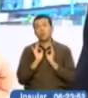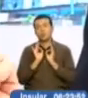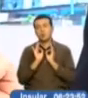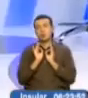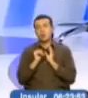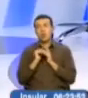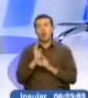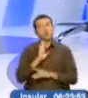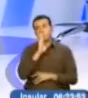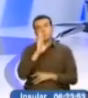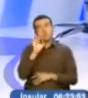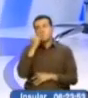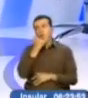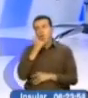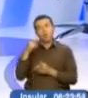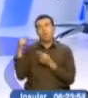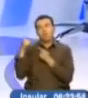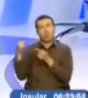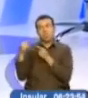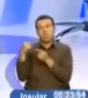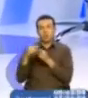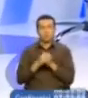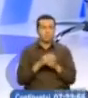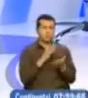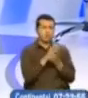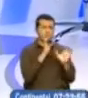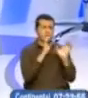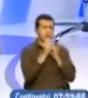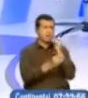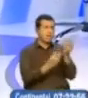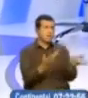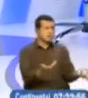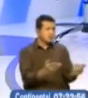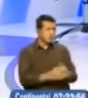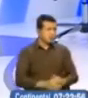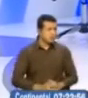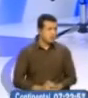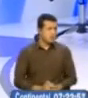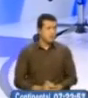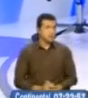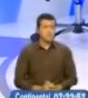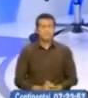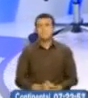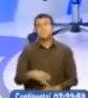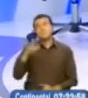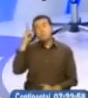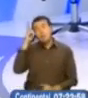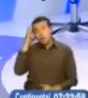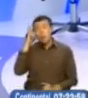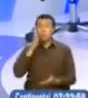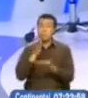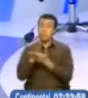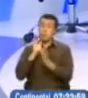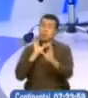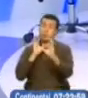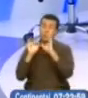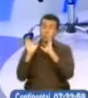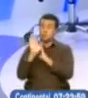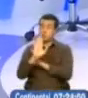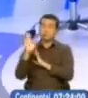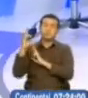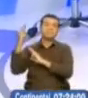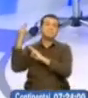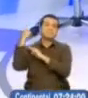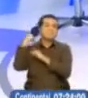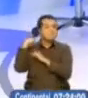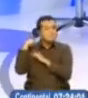todo esto, ¿qué rol están jugando los medios de comunicación? Creo que los medios de comunicación tienen una